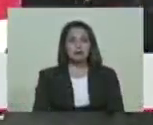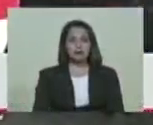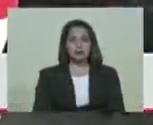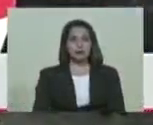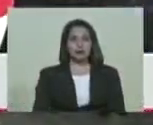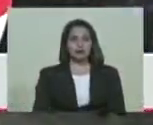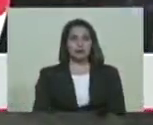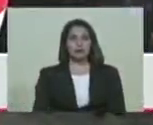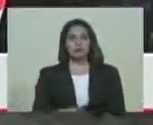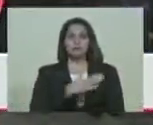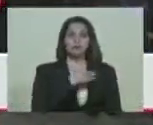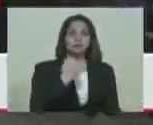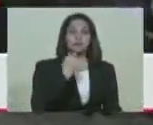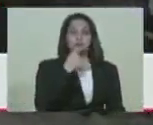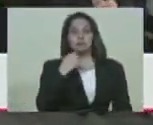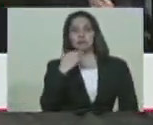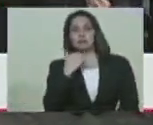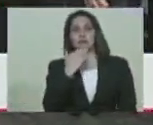Quiero decir algo.